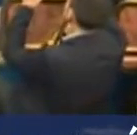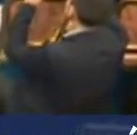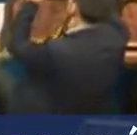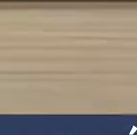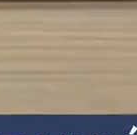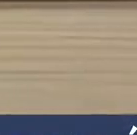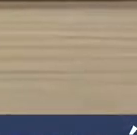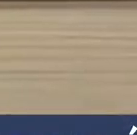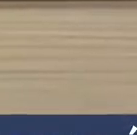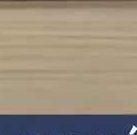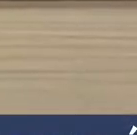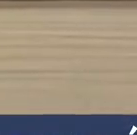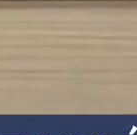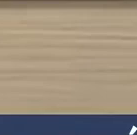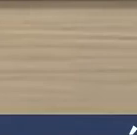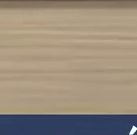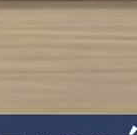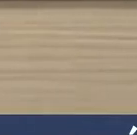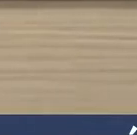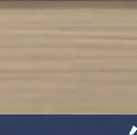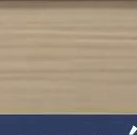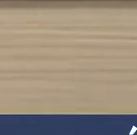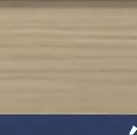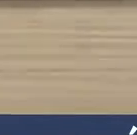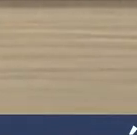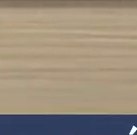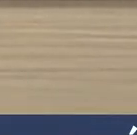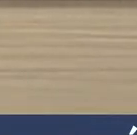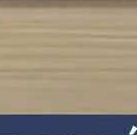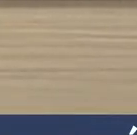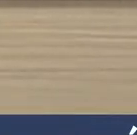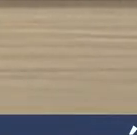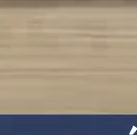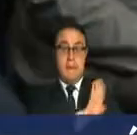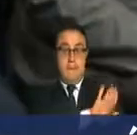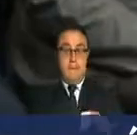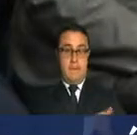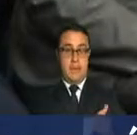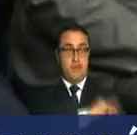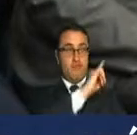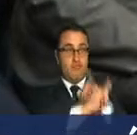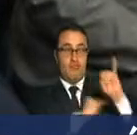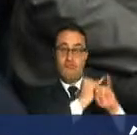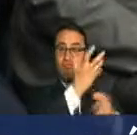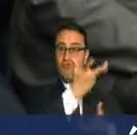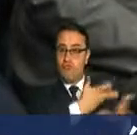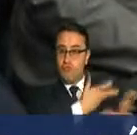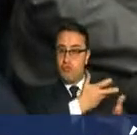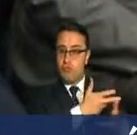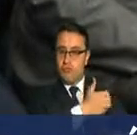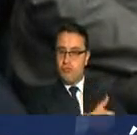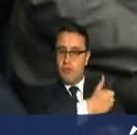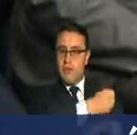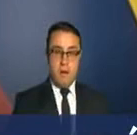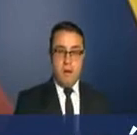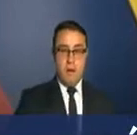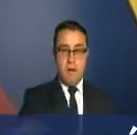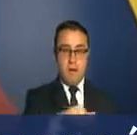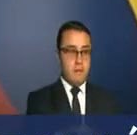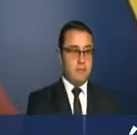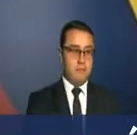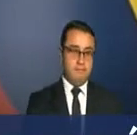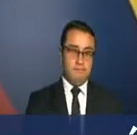Entre temas económicos, sociales y políticos se recalcó la necesidad de estrechar los lazos. Y los gobiernos estamos obligados